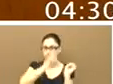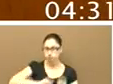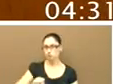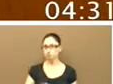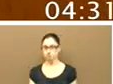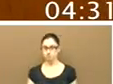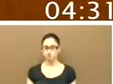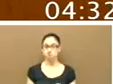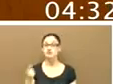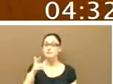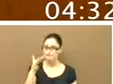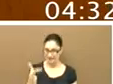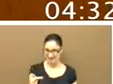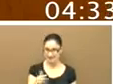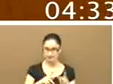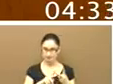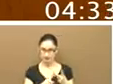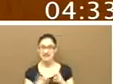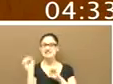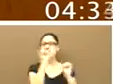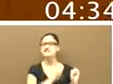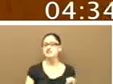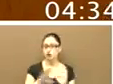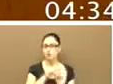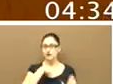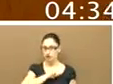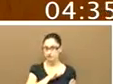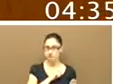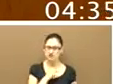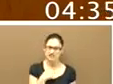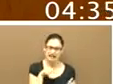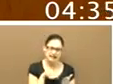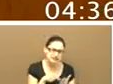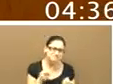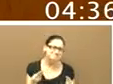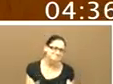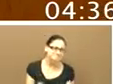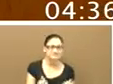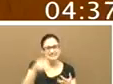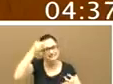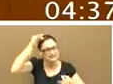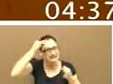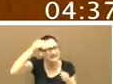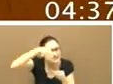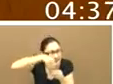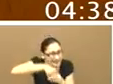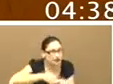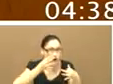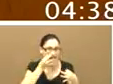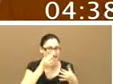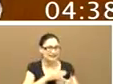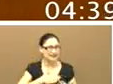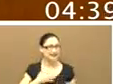defensa de la Constitución española. Aquí no sé por qué me parece que tengo que hacer una lectura un poco subterránea de lo que dice este enunciado